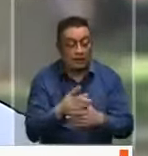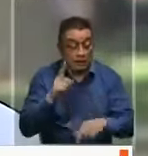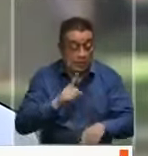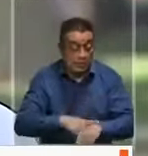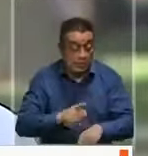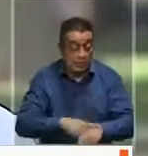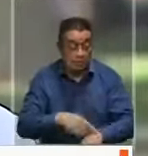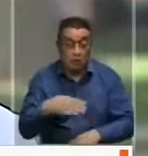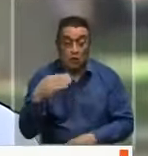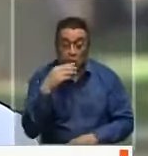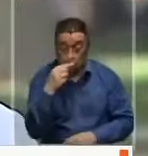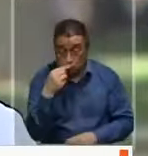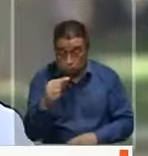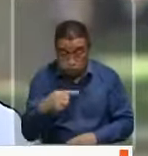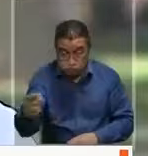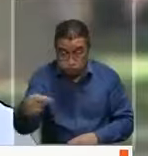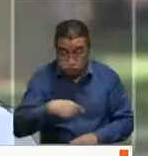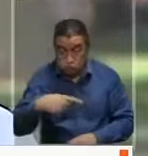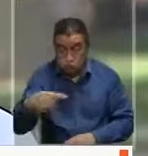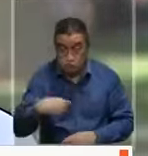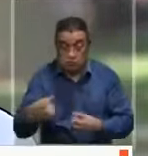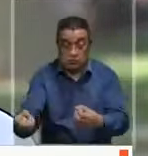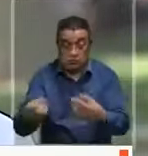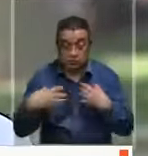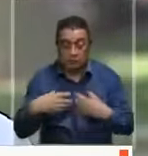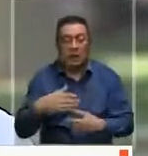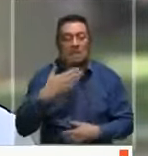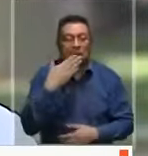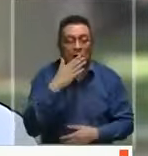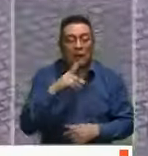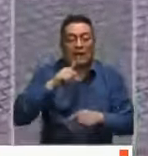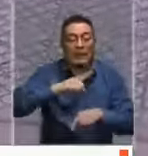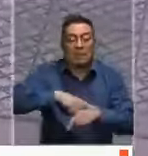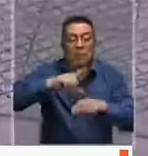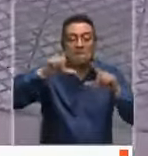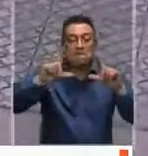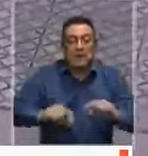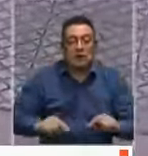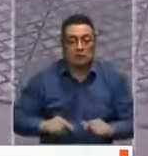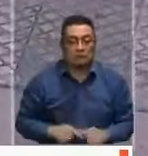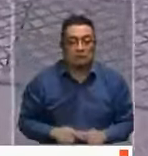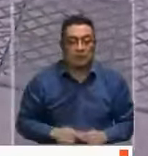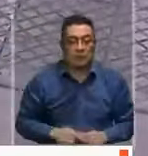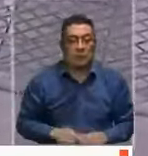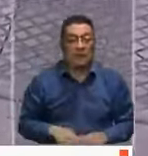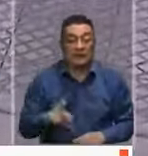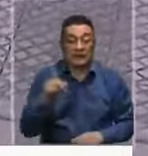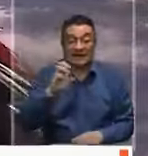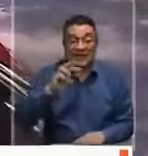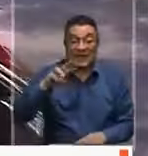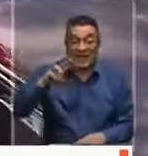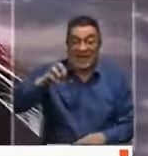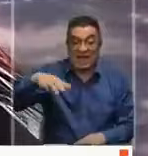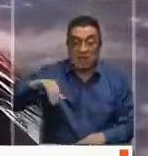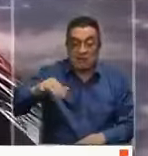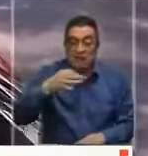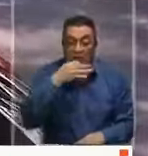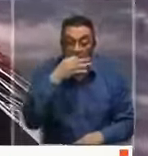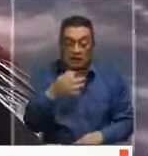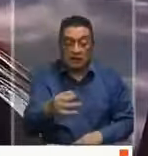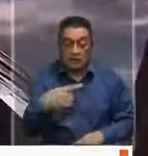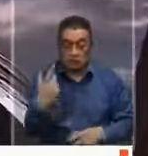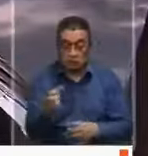cual se transporta desde el punto de venta sea el menor tiempo posible. Pero según la Seremi de Salud, las herramientas de trabajo de